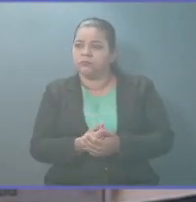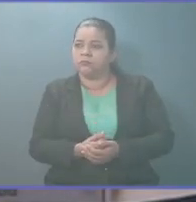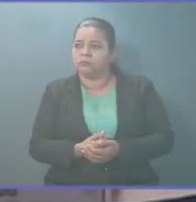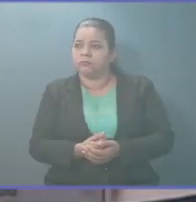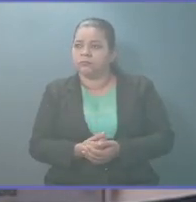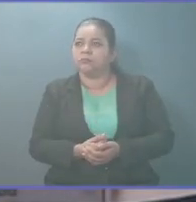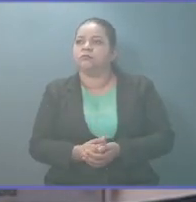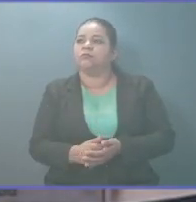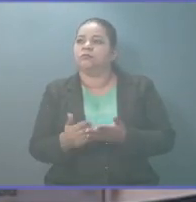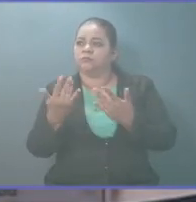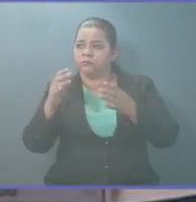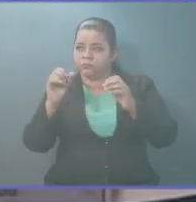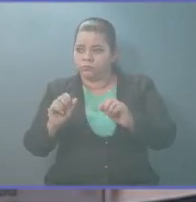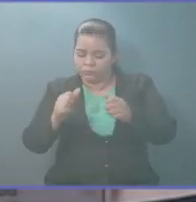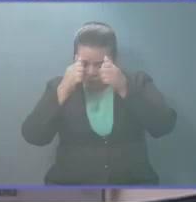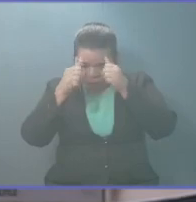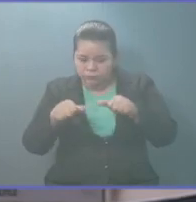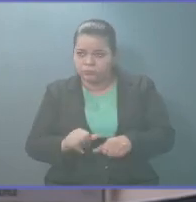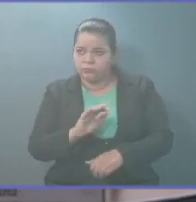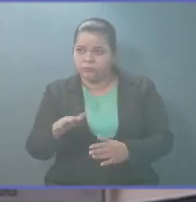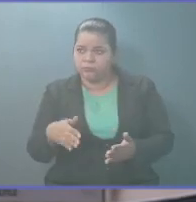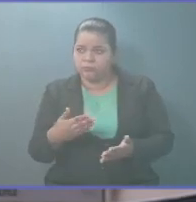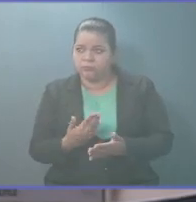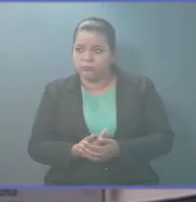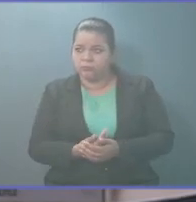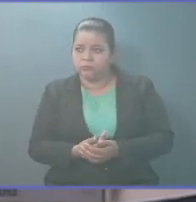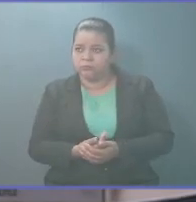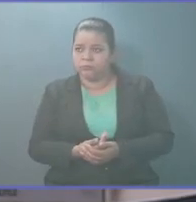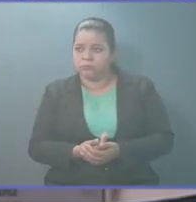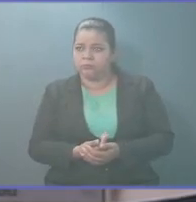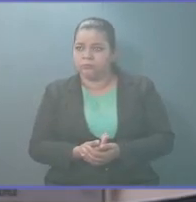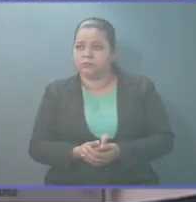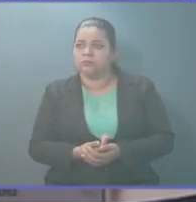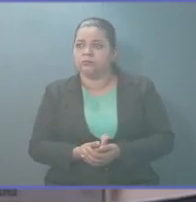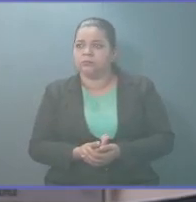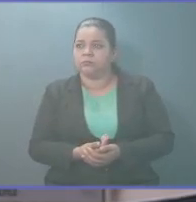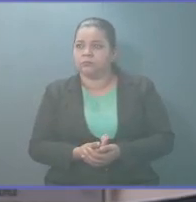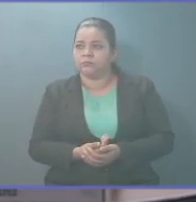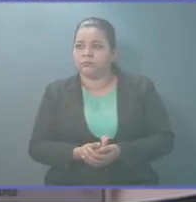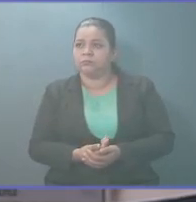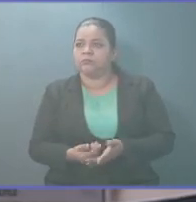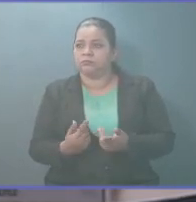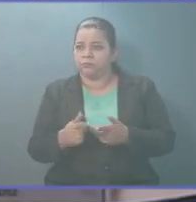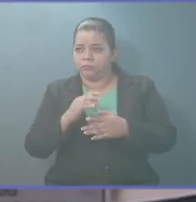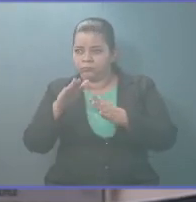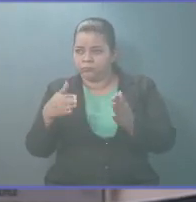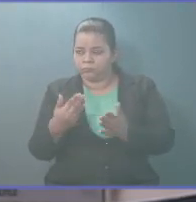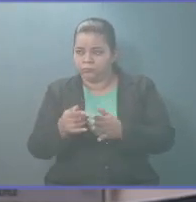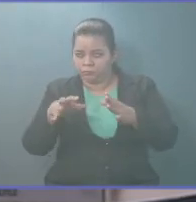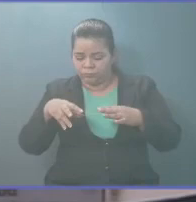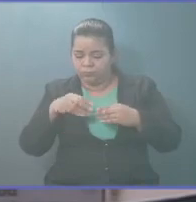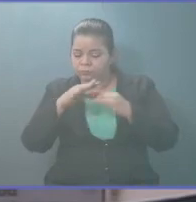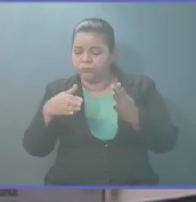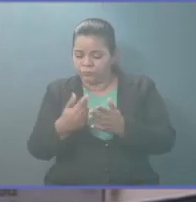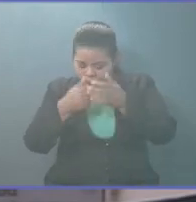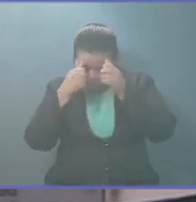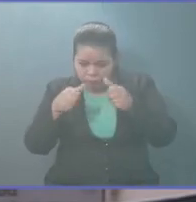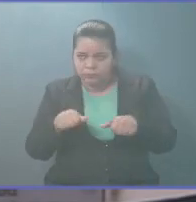personas con discapacidad. Tiene total sentido y estoy de acuerdo con aceptar la observación del